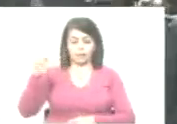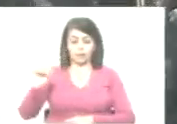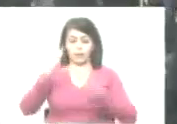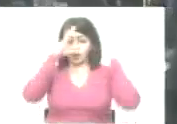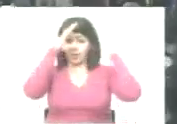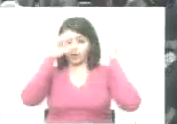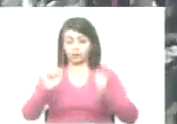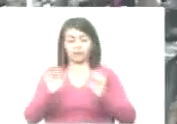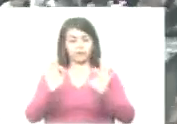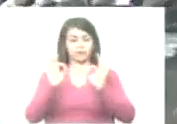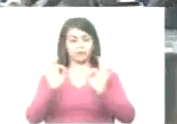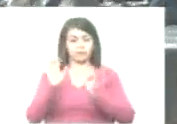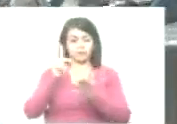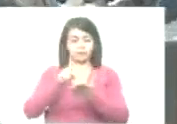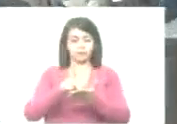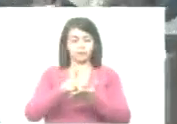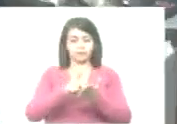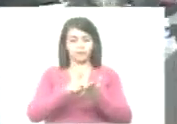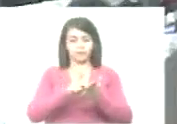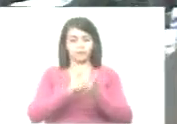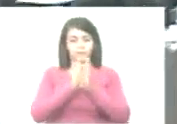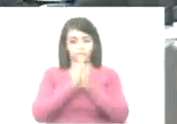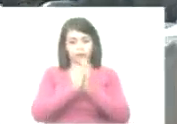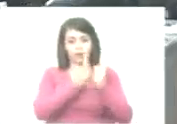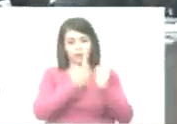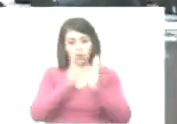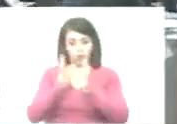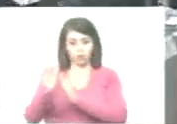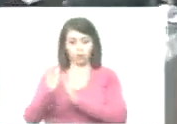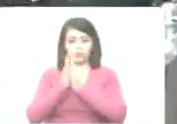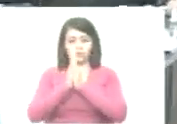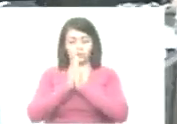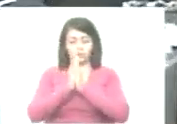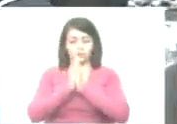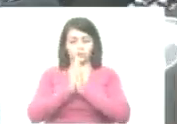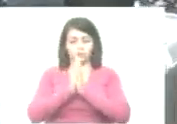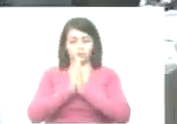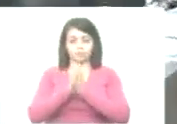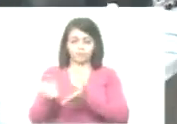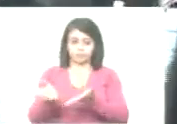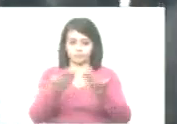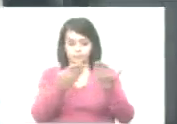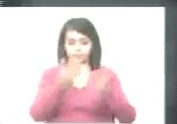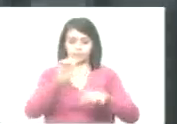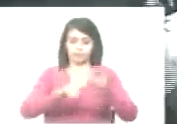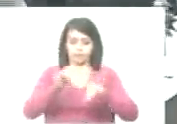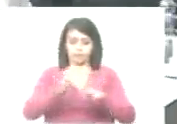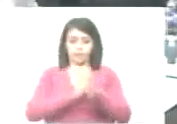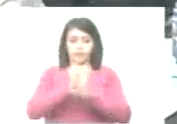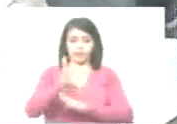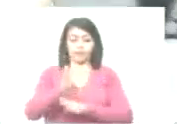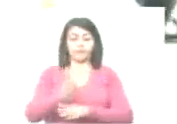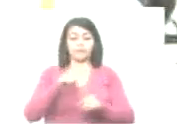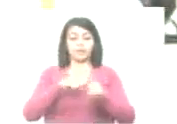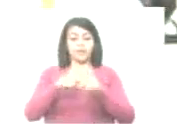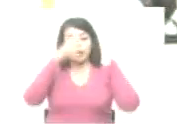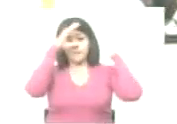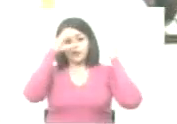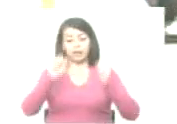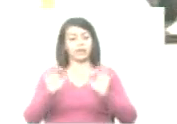embajador extraordinario. Orden, diputados, por favor, y diputadas. Orden. Adelante, su secretario. Como